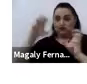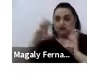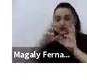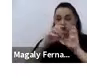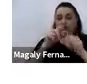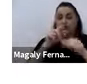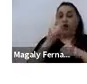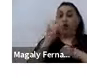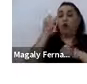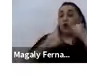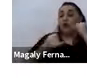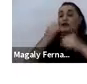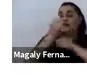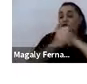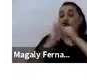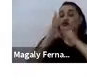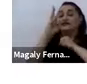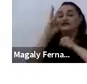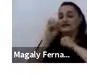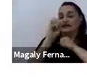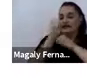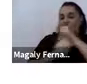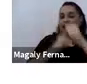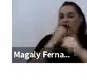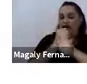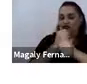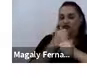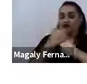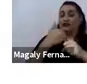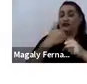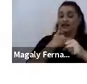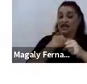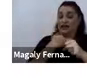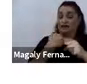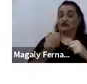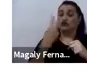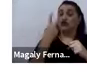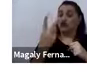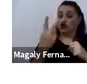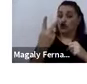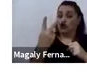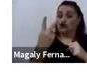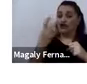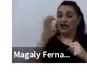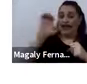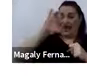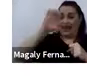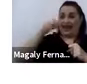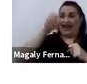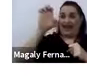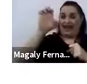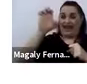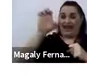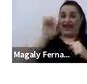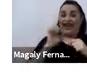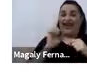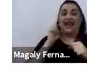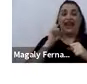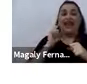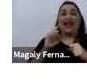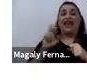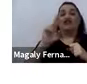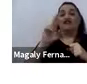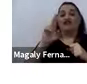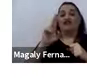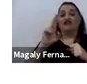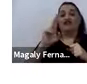los últimos 60 años, en los que tenemos datos en el eje de abscisas de renta per cápita y en el